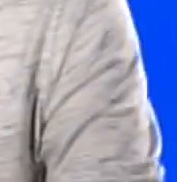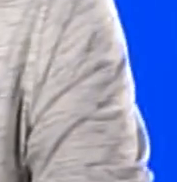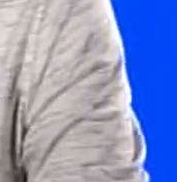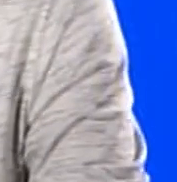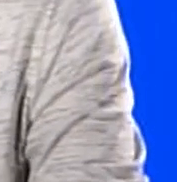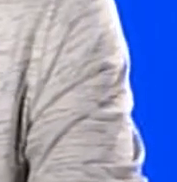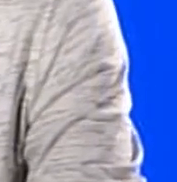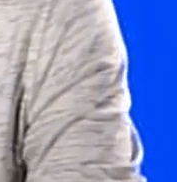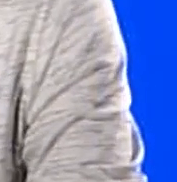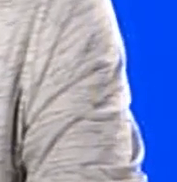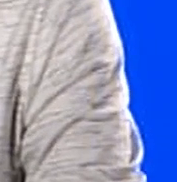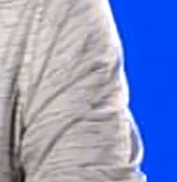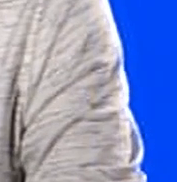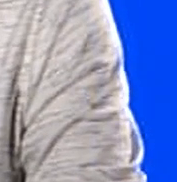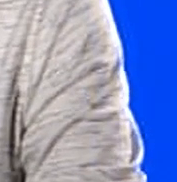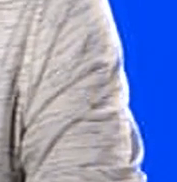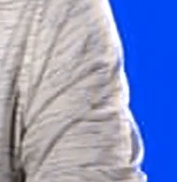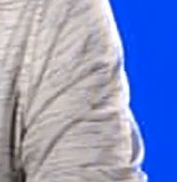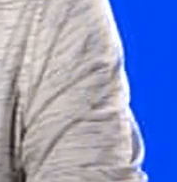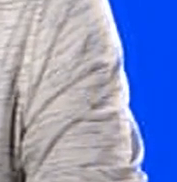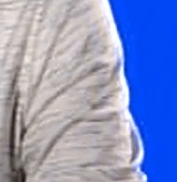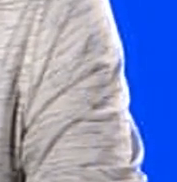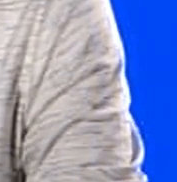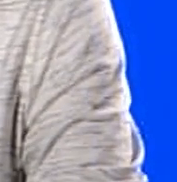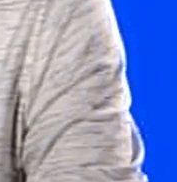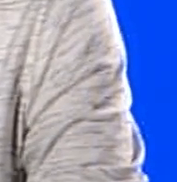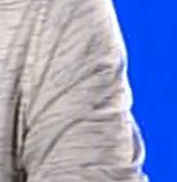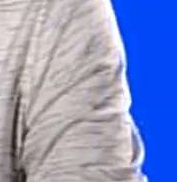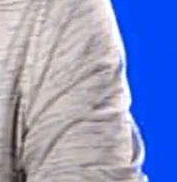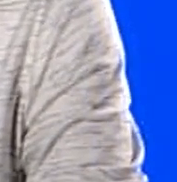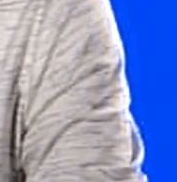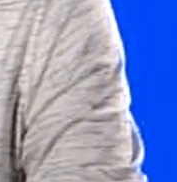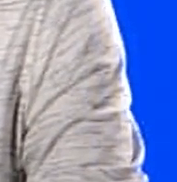Como les contamos esta semana, los amantes de los juegos electrónicos tienen una cita que no